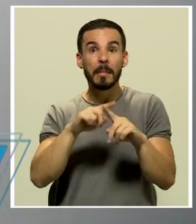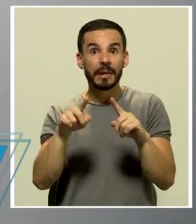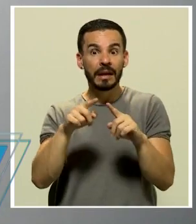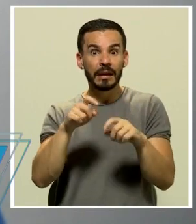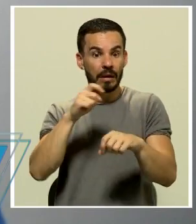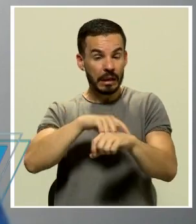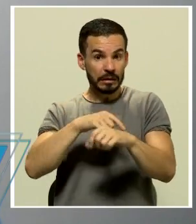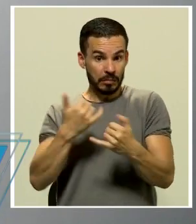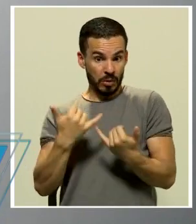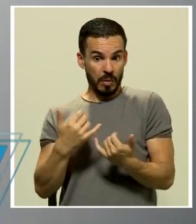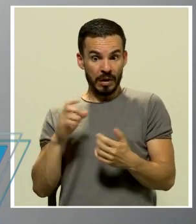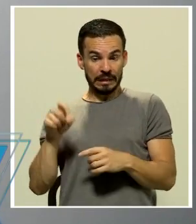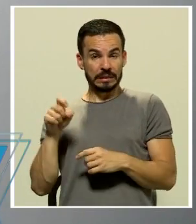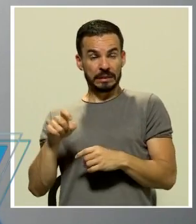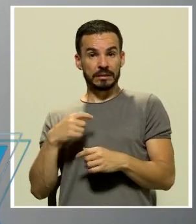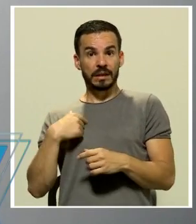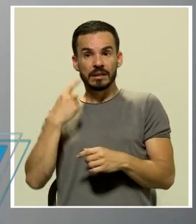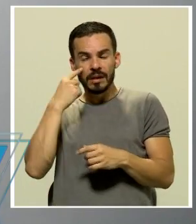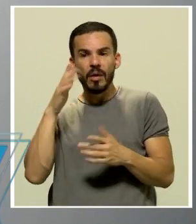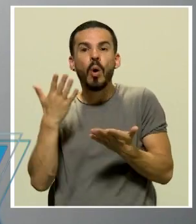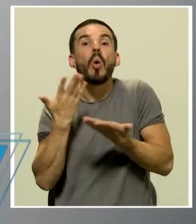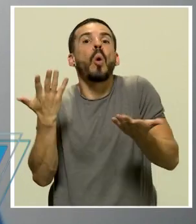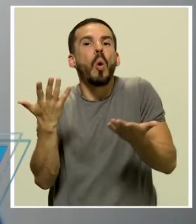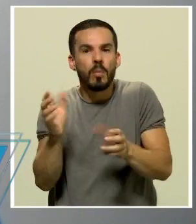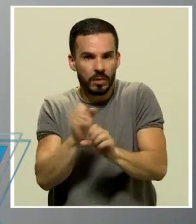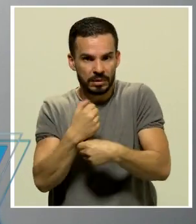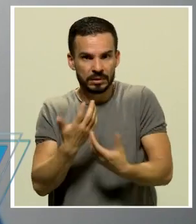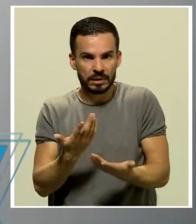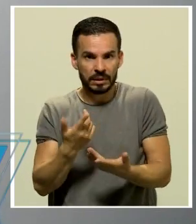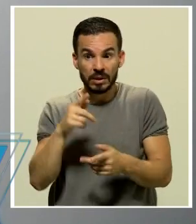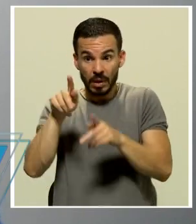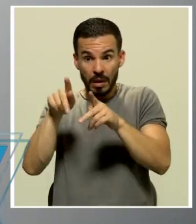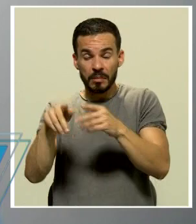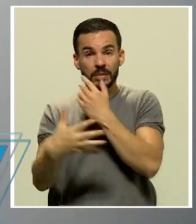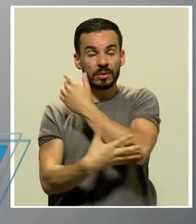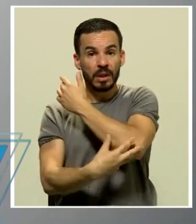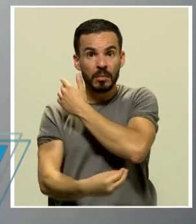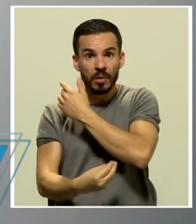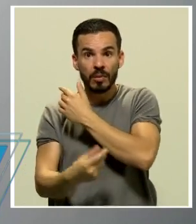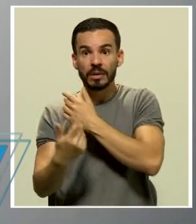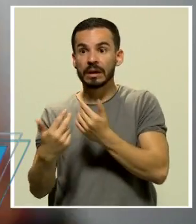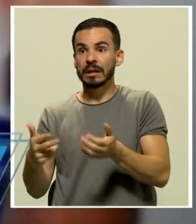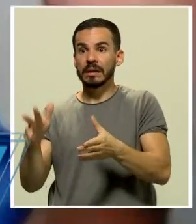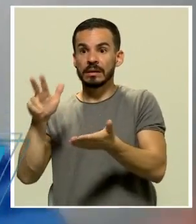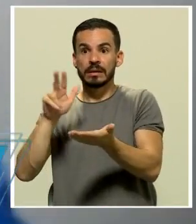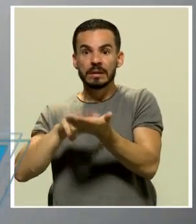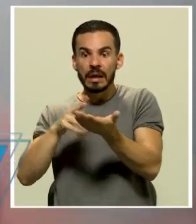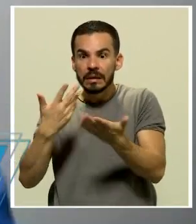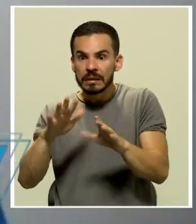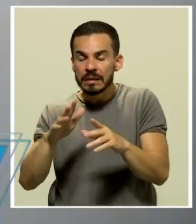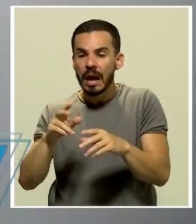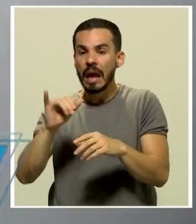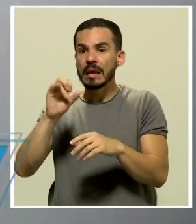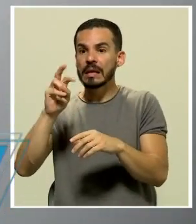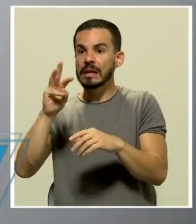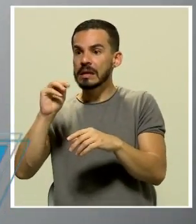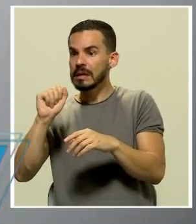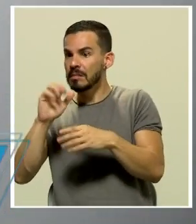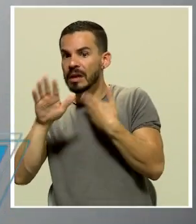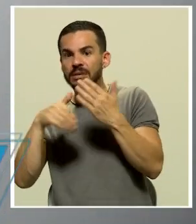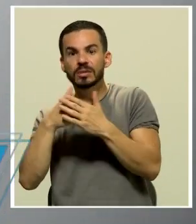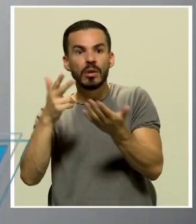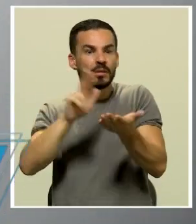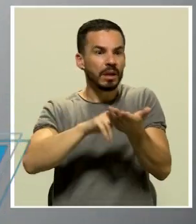de necesidad se encuentra la copa al palo. Si una persona de bajos ingresos que está registrado en el IMAS y todos los lugares donde tiene que